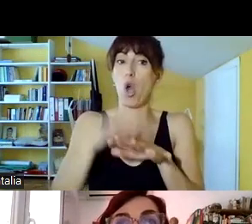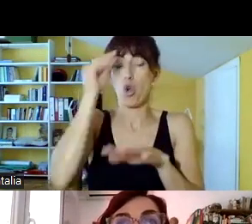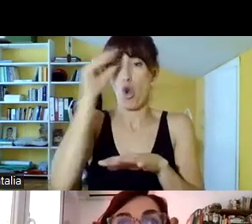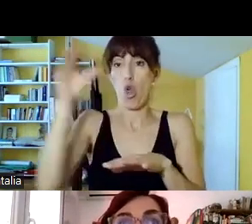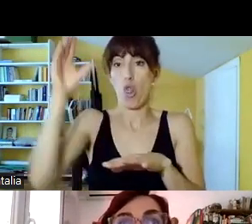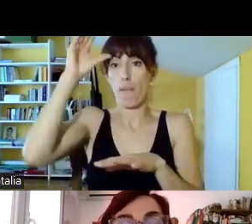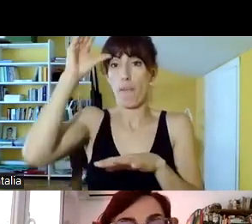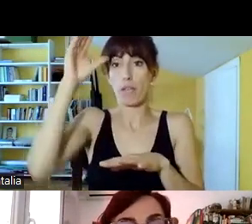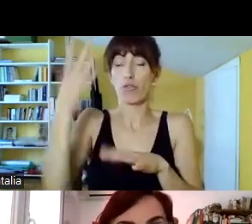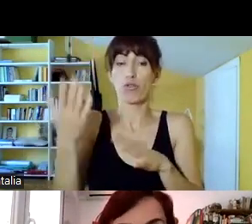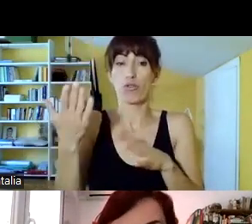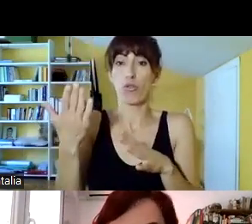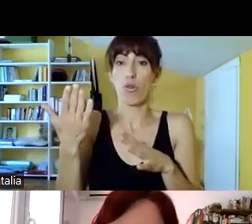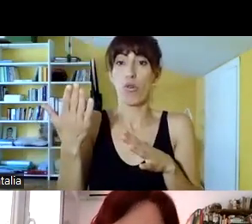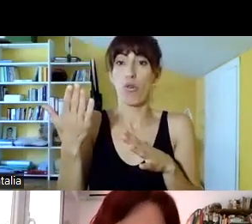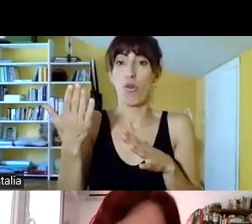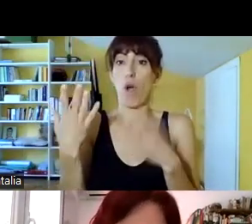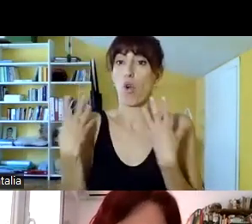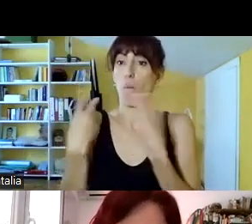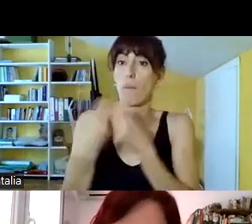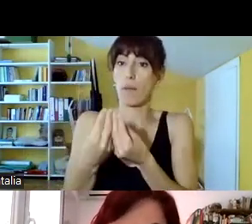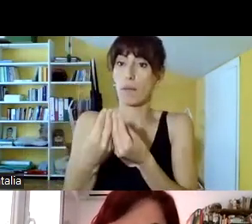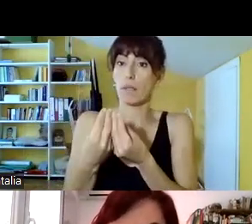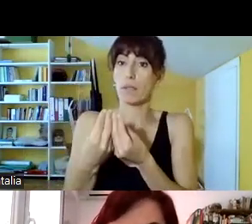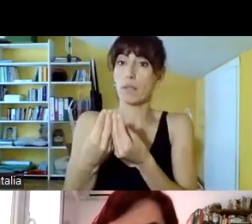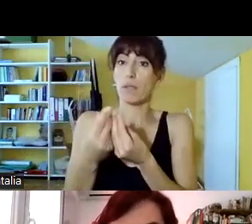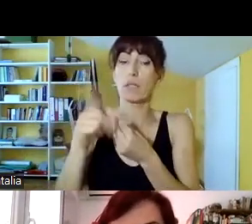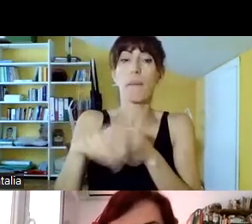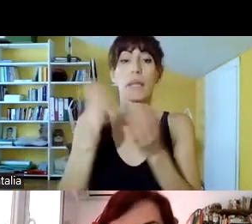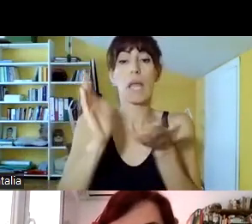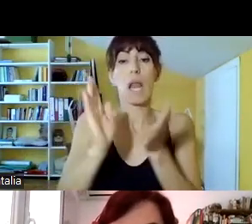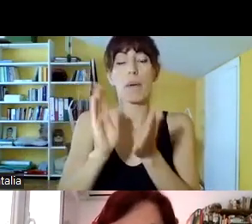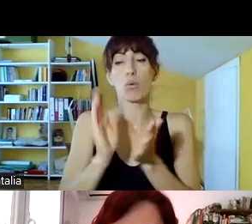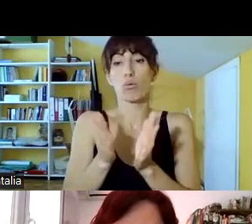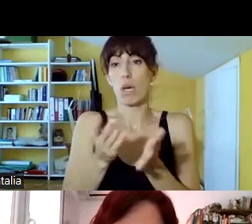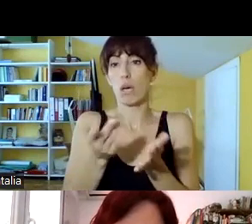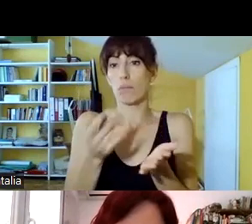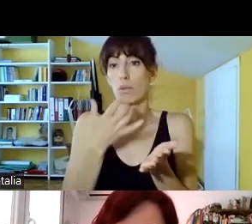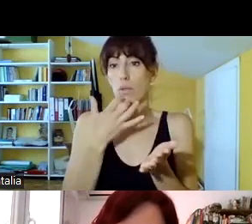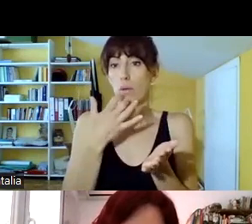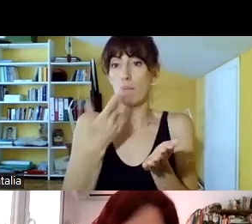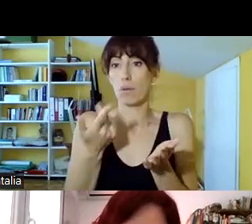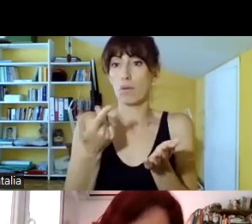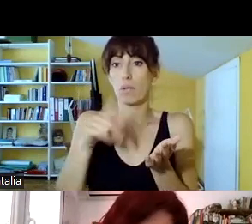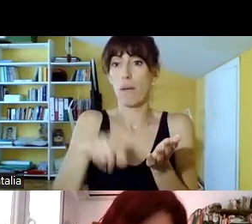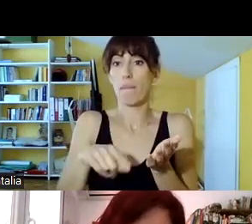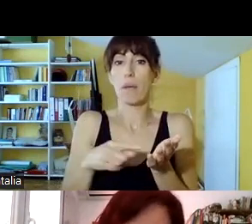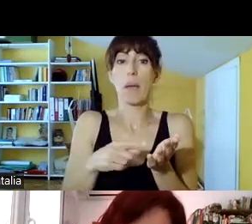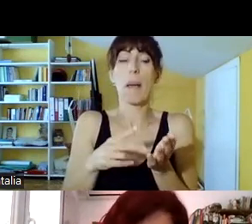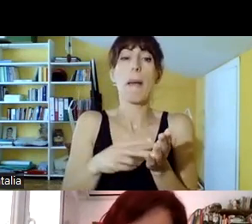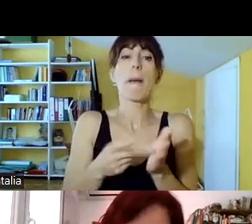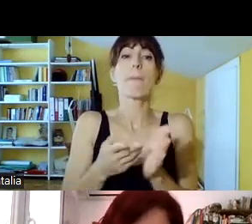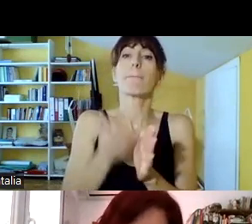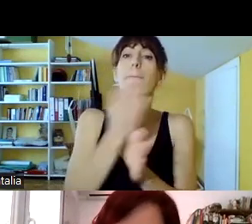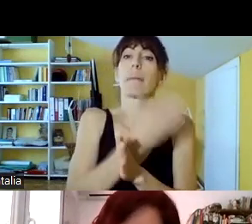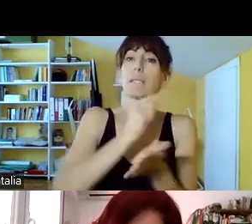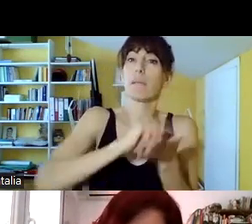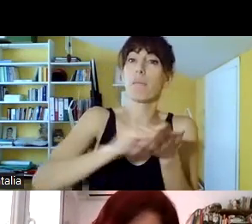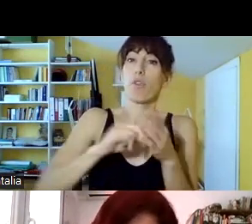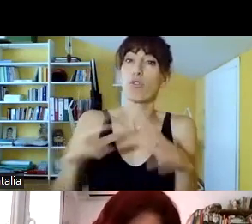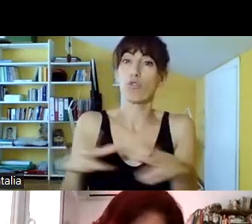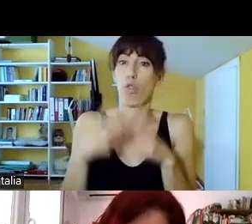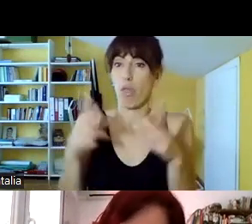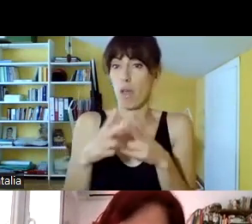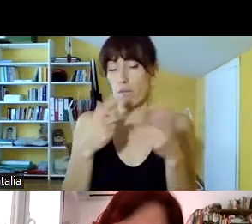en el acompañamiento y en el abordaje terapéutico, que esto en la literatura se llama prescripción social. De nuevo,